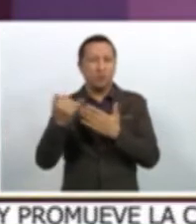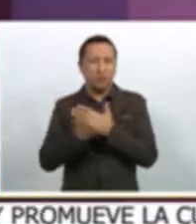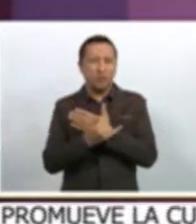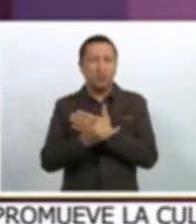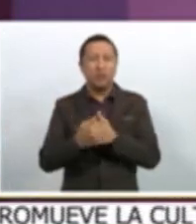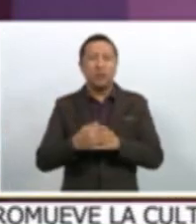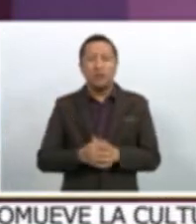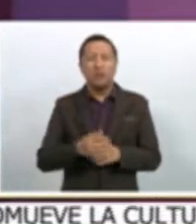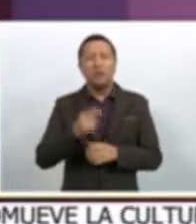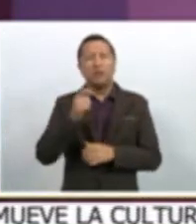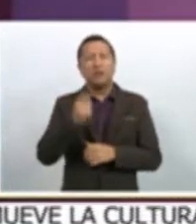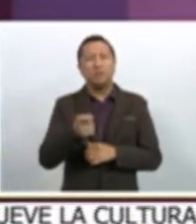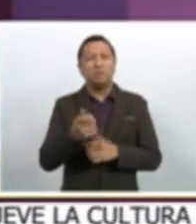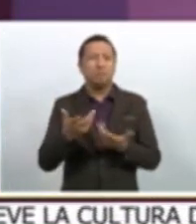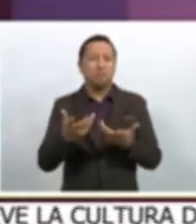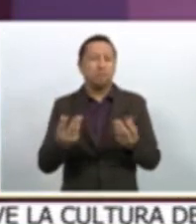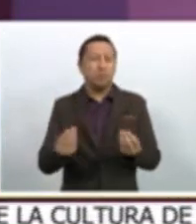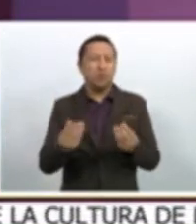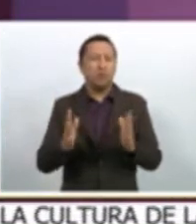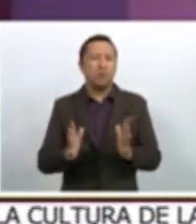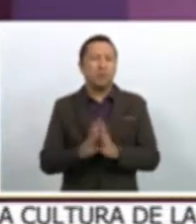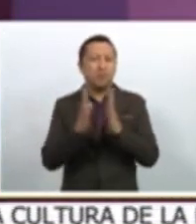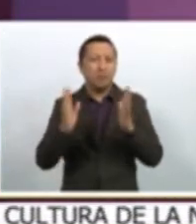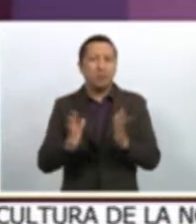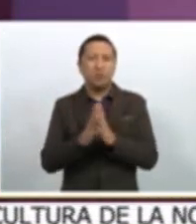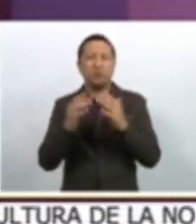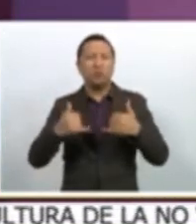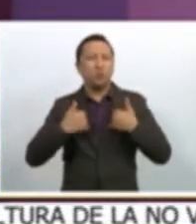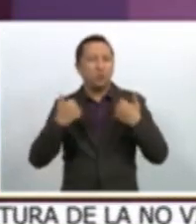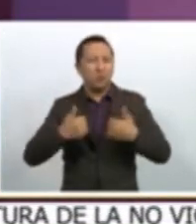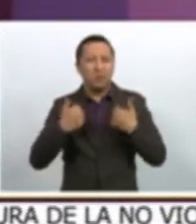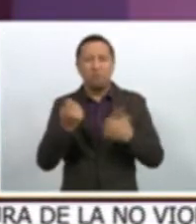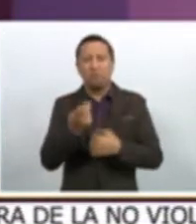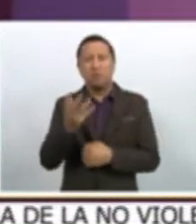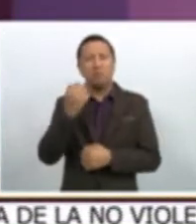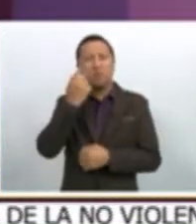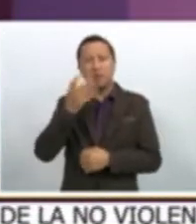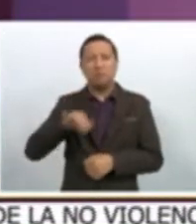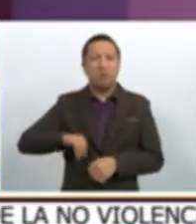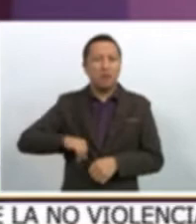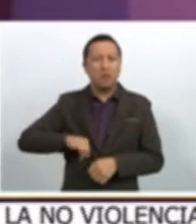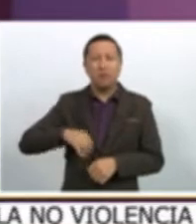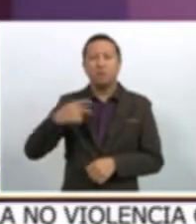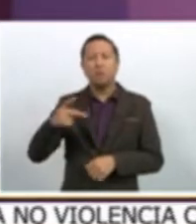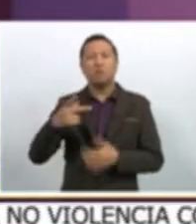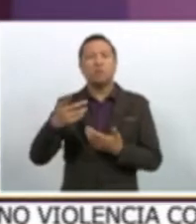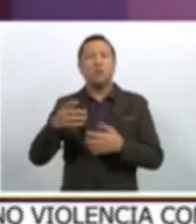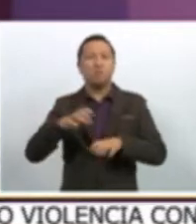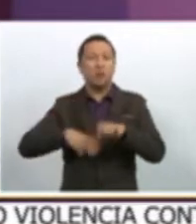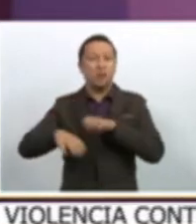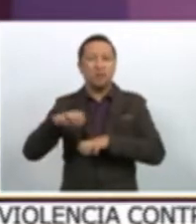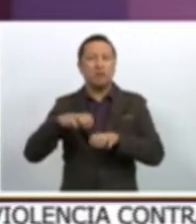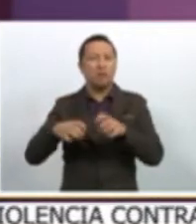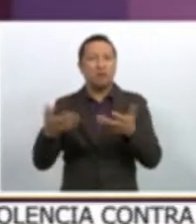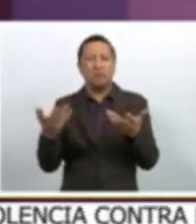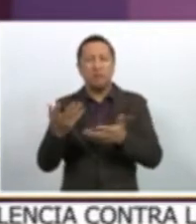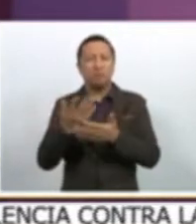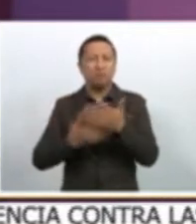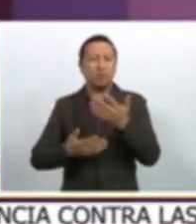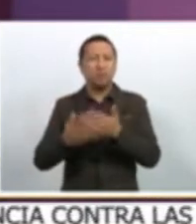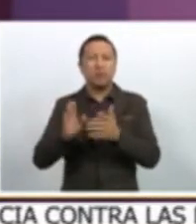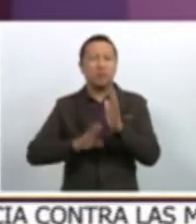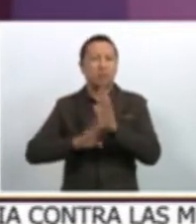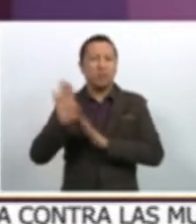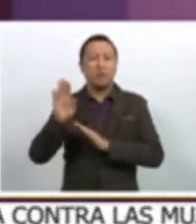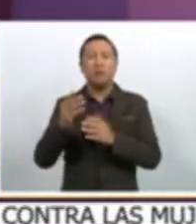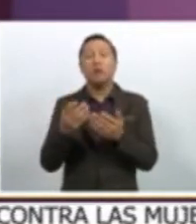así que habla mucho de la gran participación de los jóvenes y del interés que se tiene por poder iniciar un proyecto de emprendimiento. Así que síganos en redes sociales como